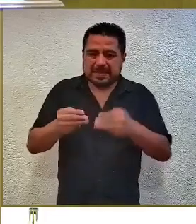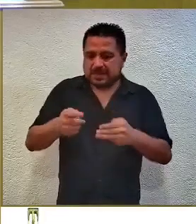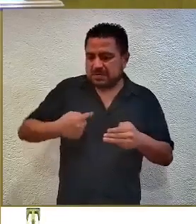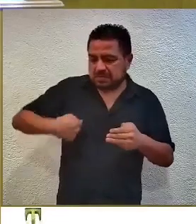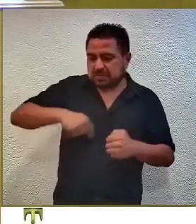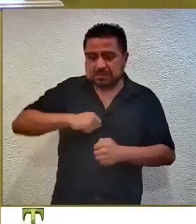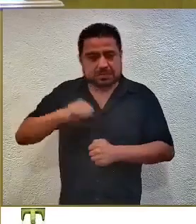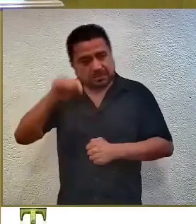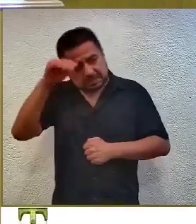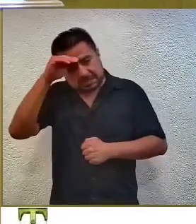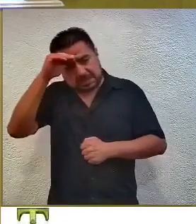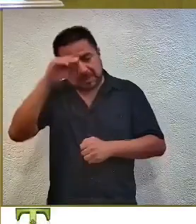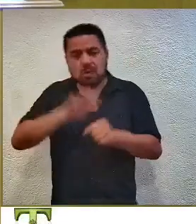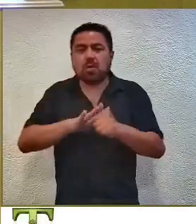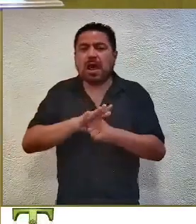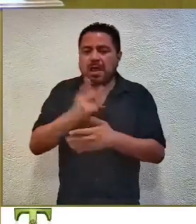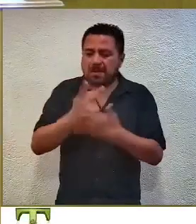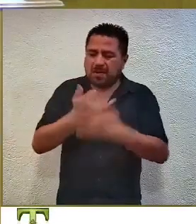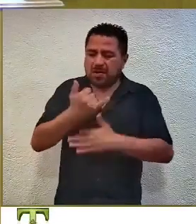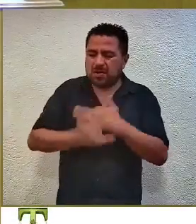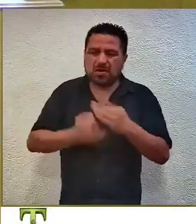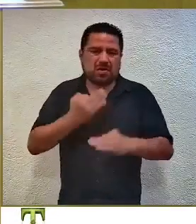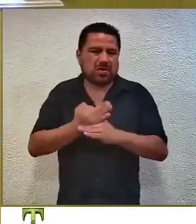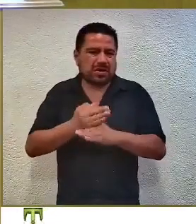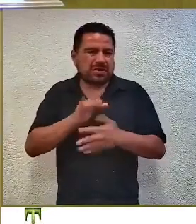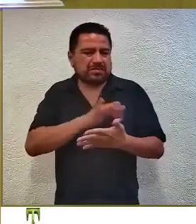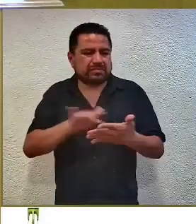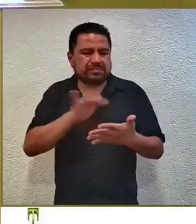nuestra consideración el proyecto del que se ha dado cuenta.